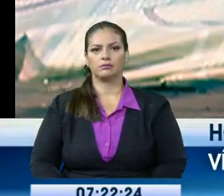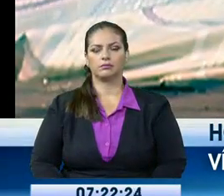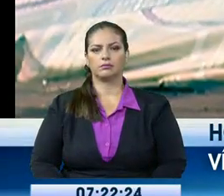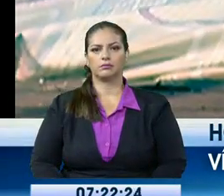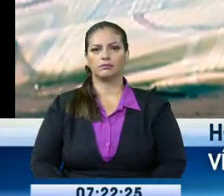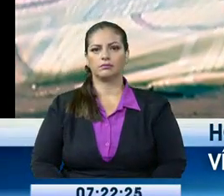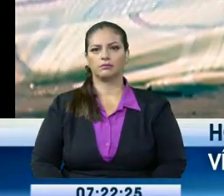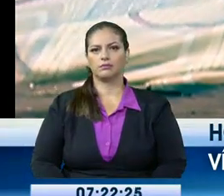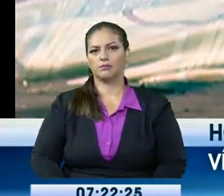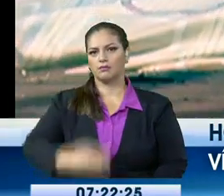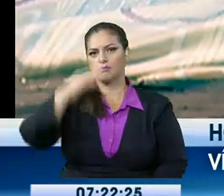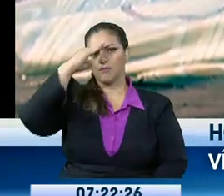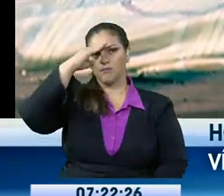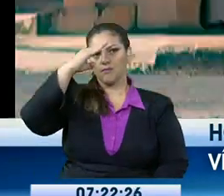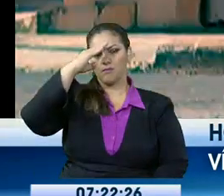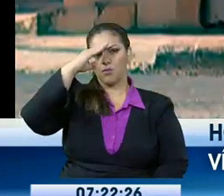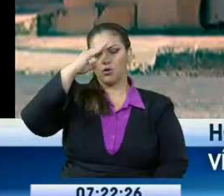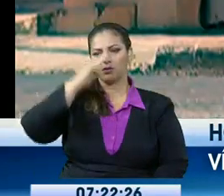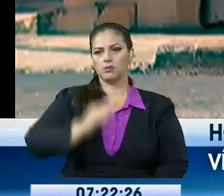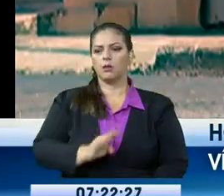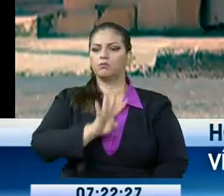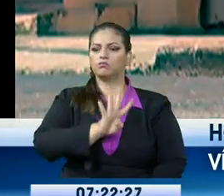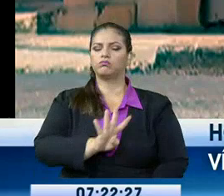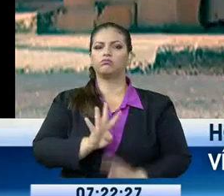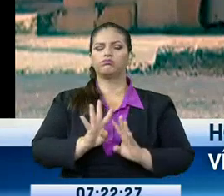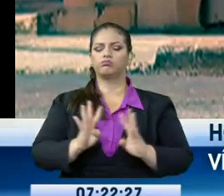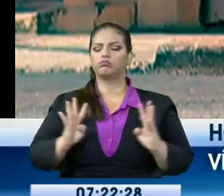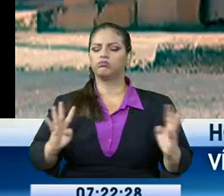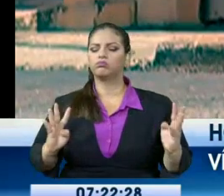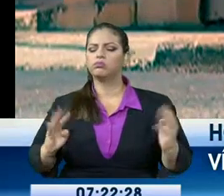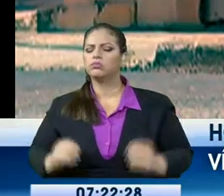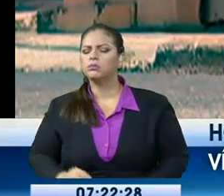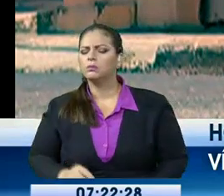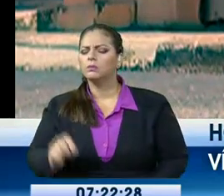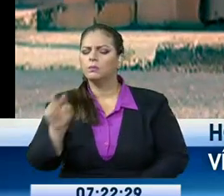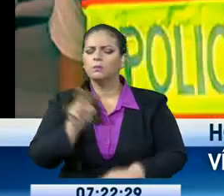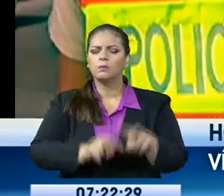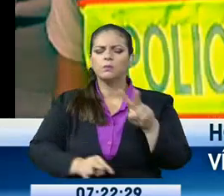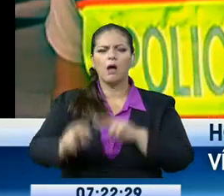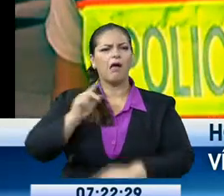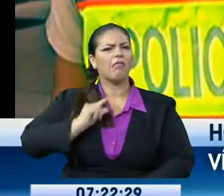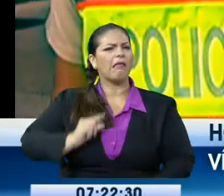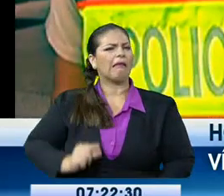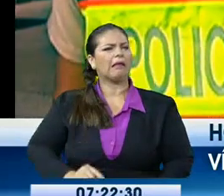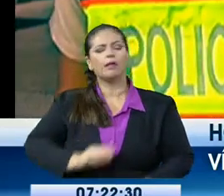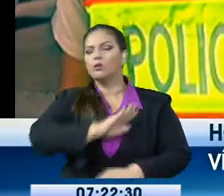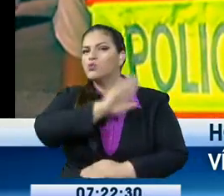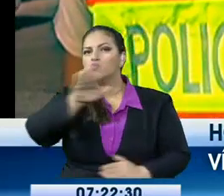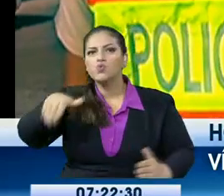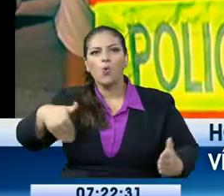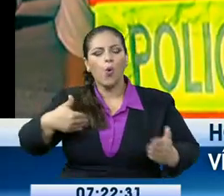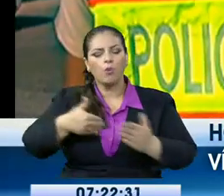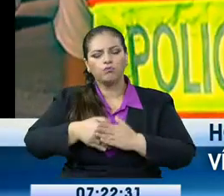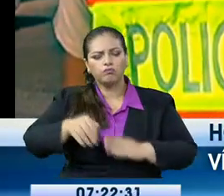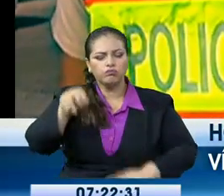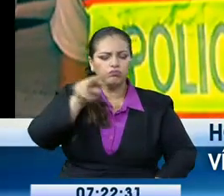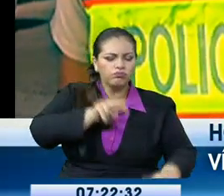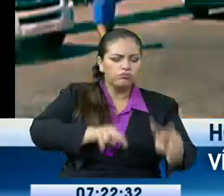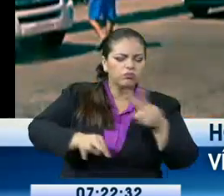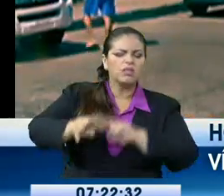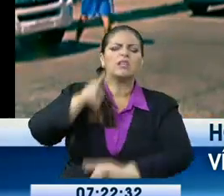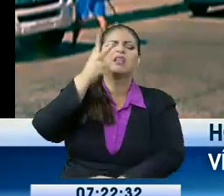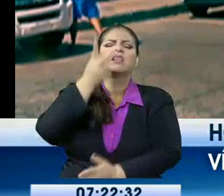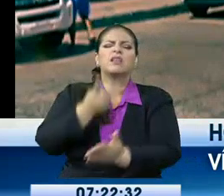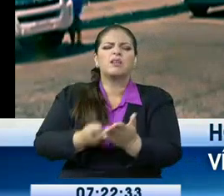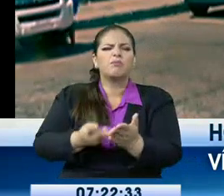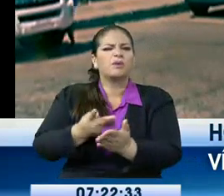La policía acercó la escena para recaudar pistas, detalles, para saber con exactitud qué es lo que habría sucedido, pues moradores